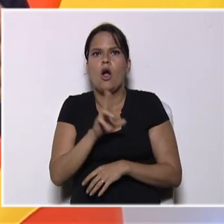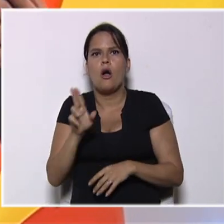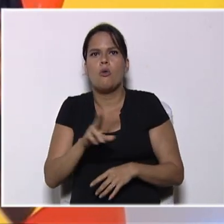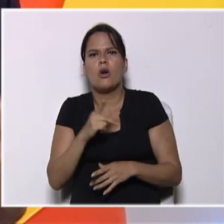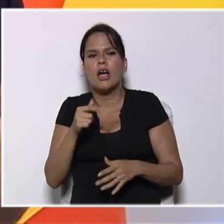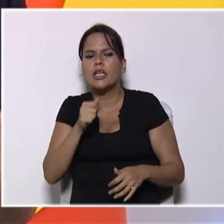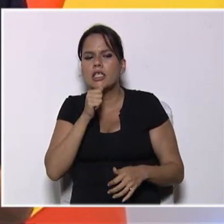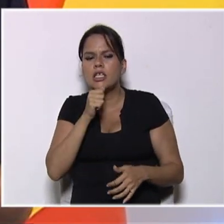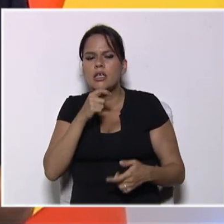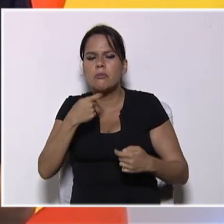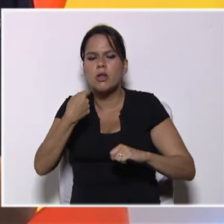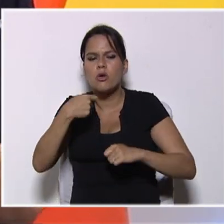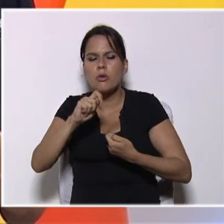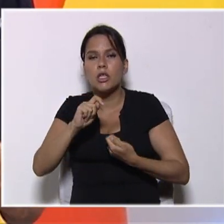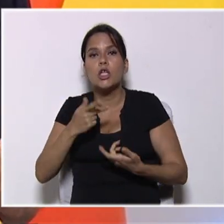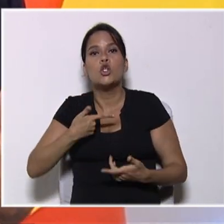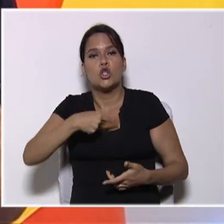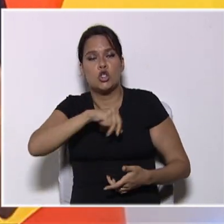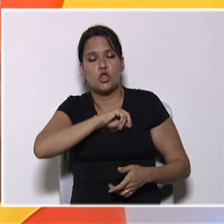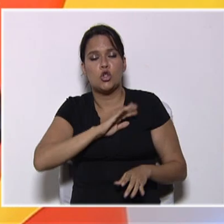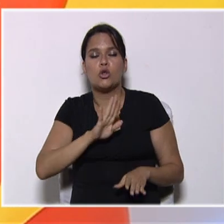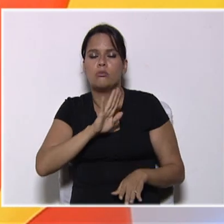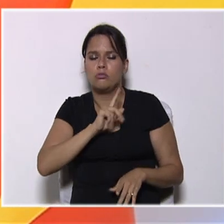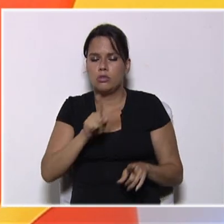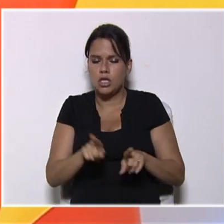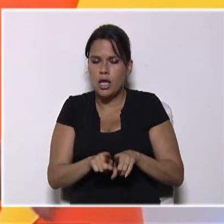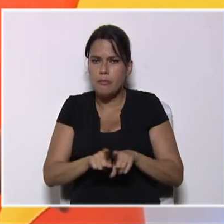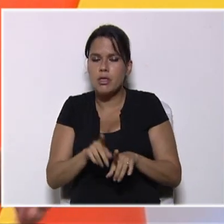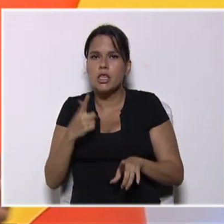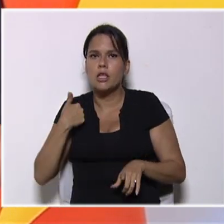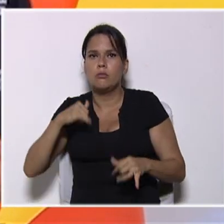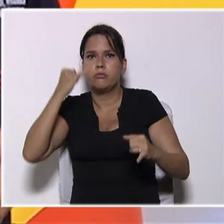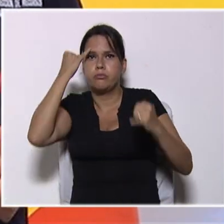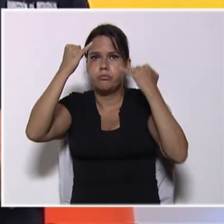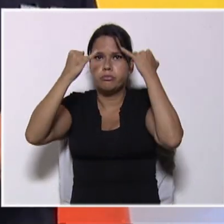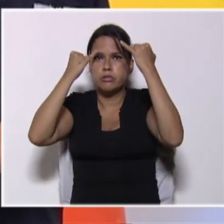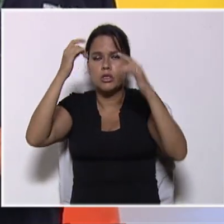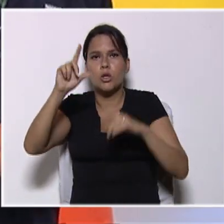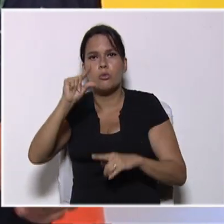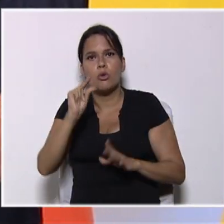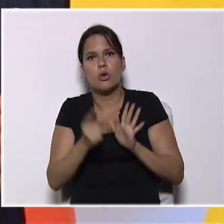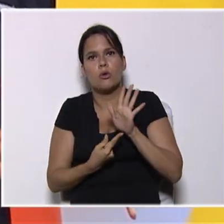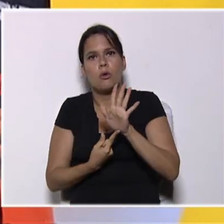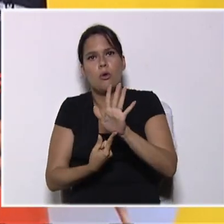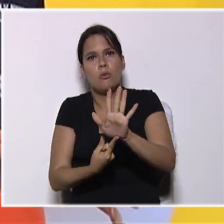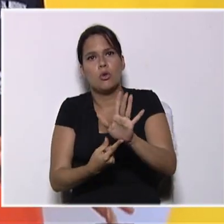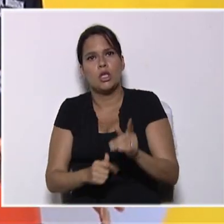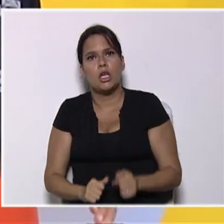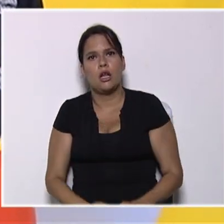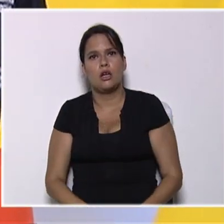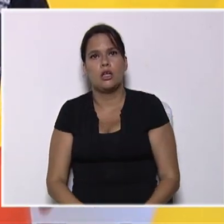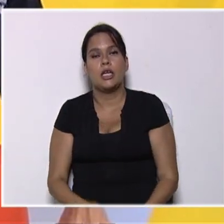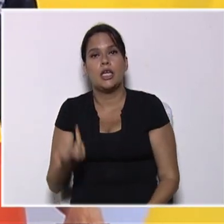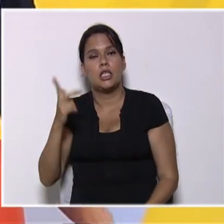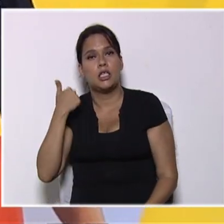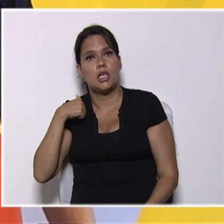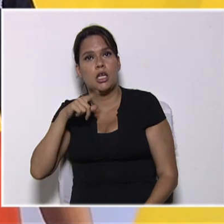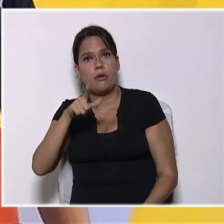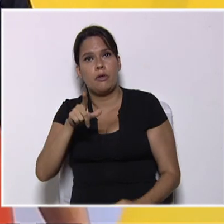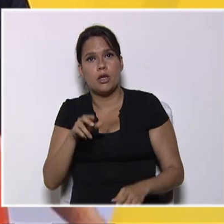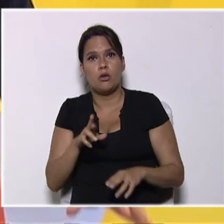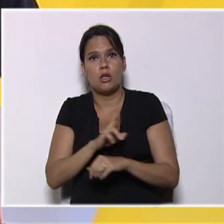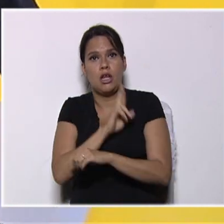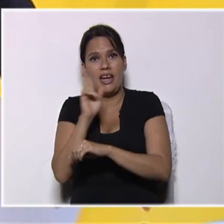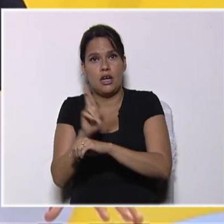que me lo venda, ¿no? Muchachos, también nosotros tenemos esas capacidades y es entonces también un poco lo que vengo a mostrarles acá a continuación, que tiene que ver con la